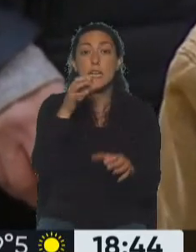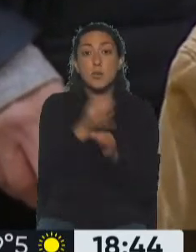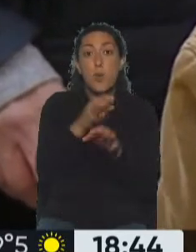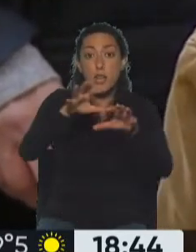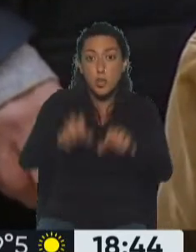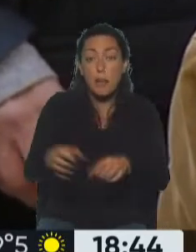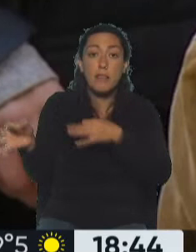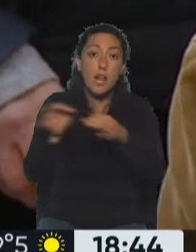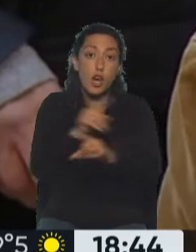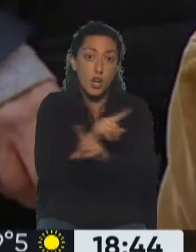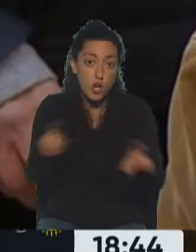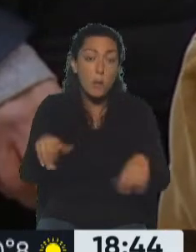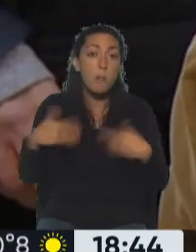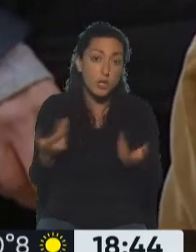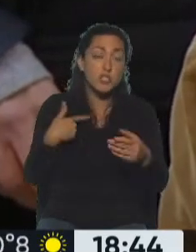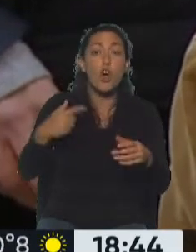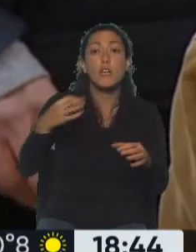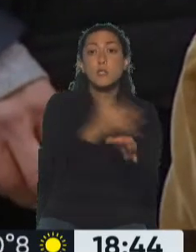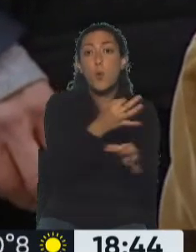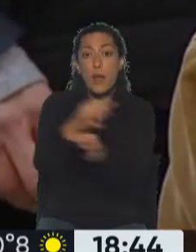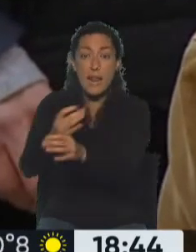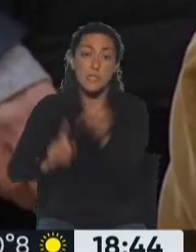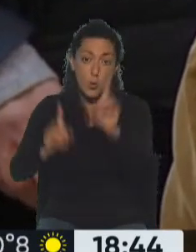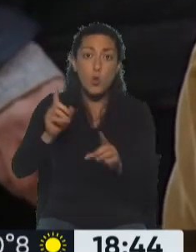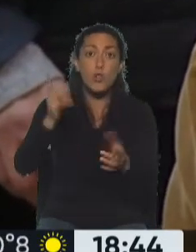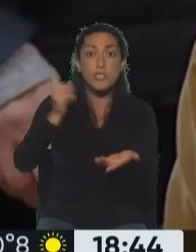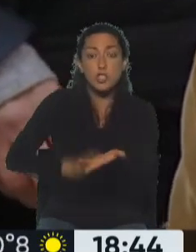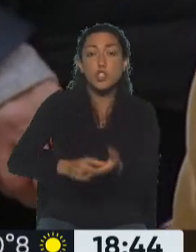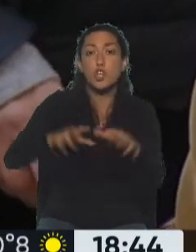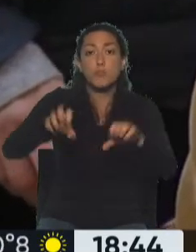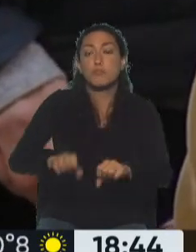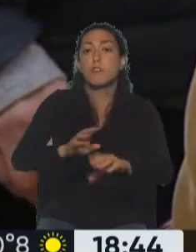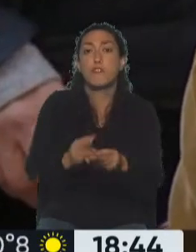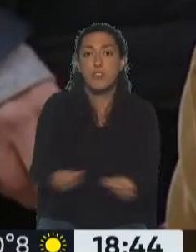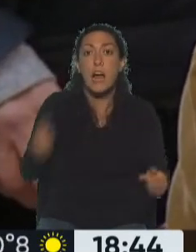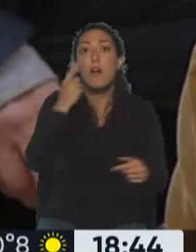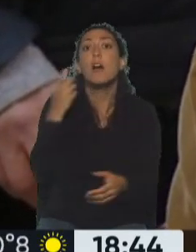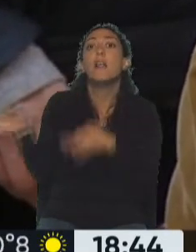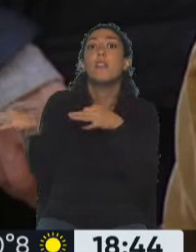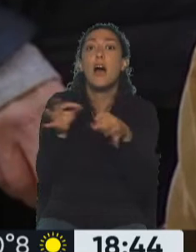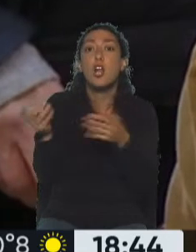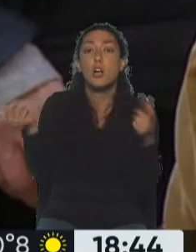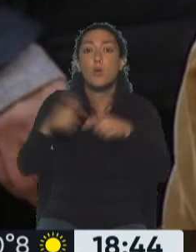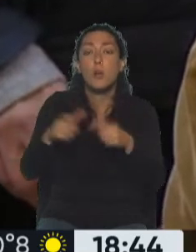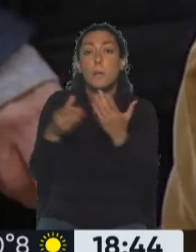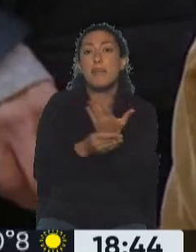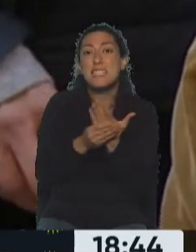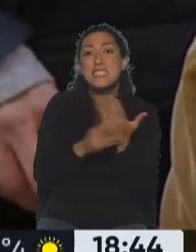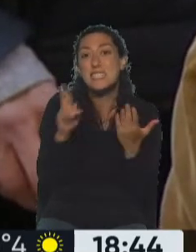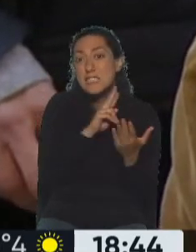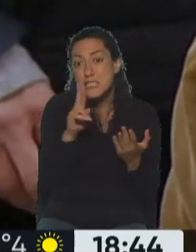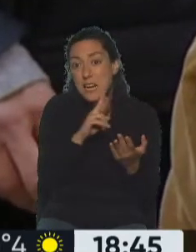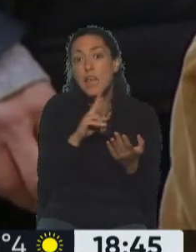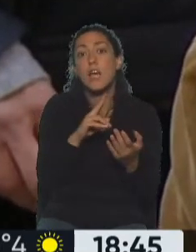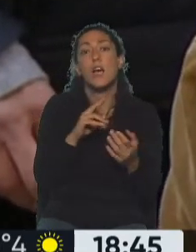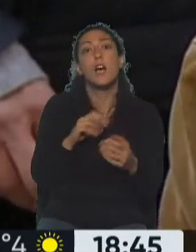bueno, junto con varios colegios hoy decidimos levantar las tomas para que ahora sí nos den el diálogo, nos den una reunión con la ministra, que podamos un